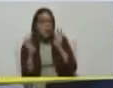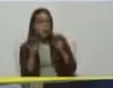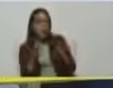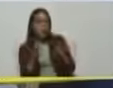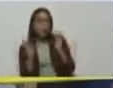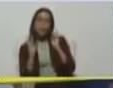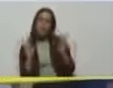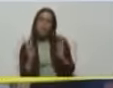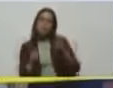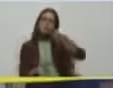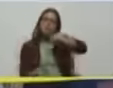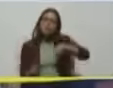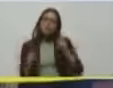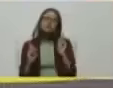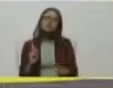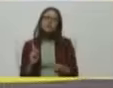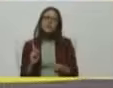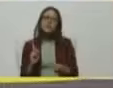Nosotros tenemos